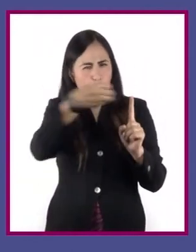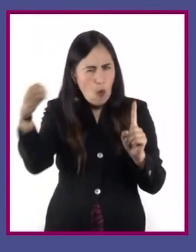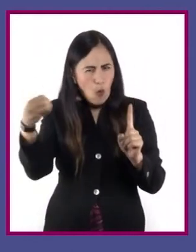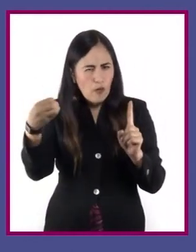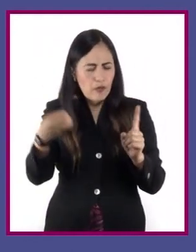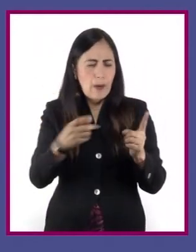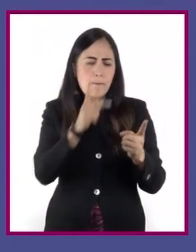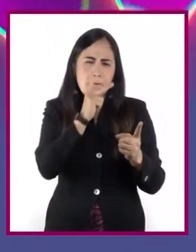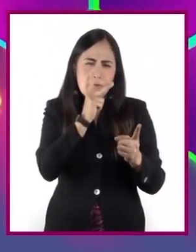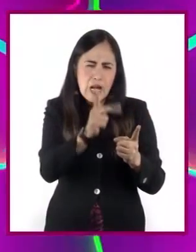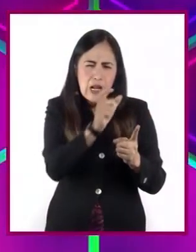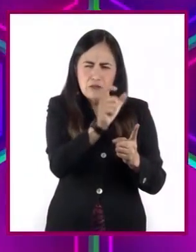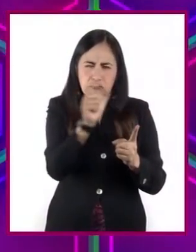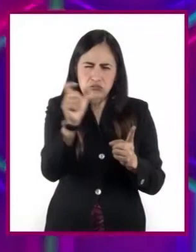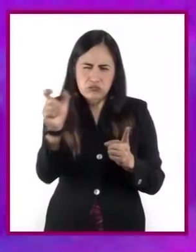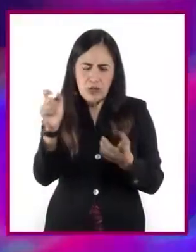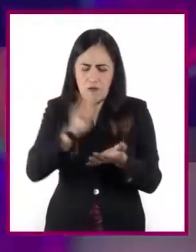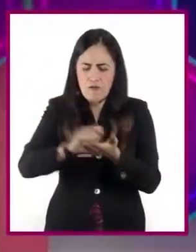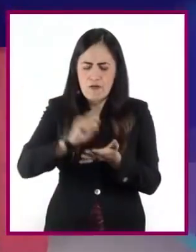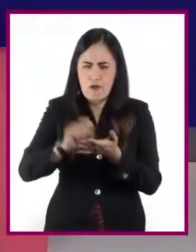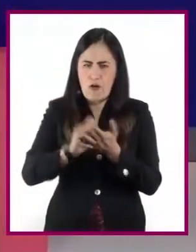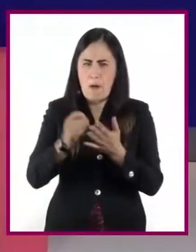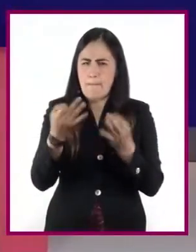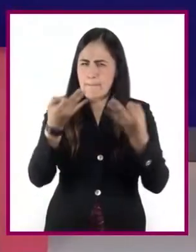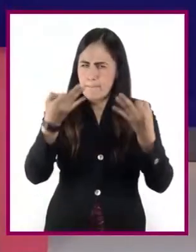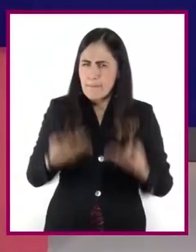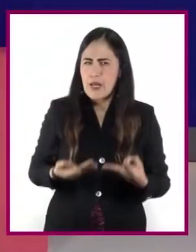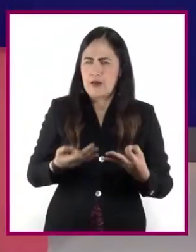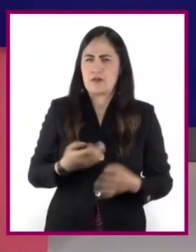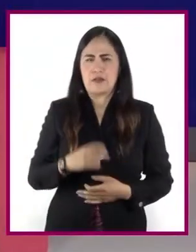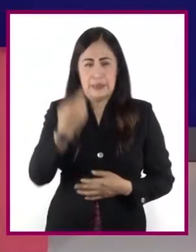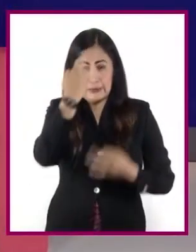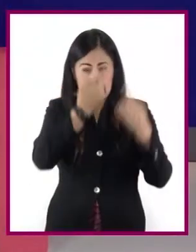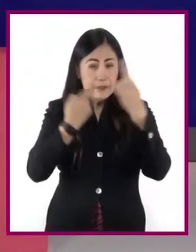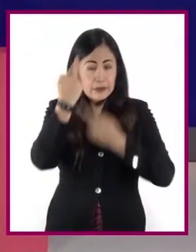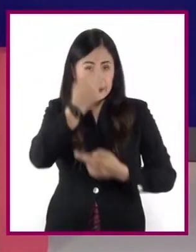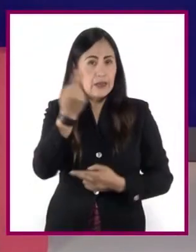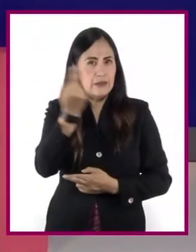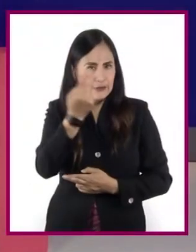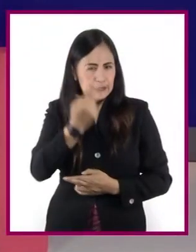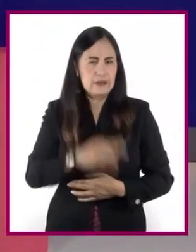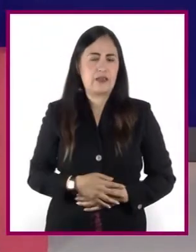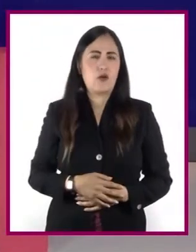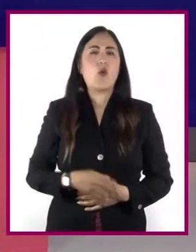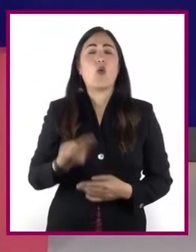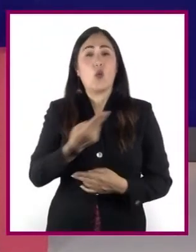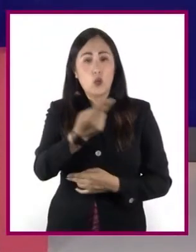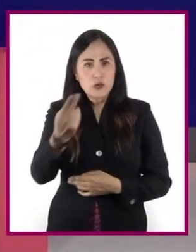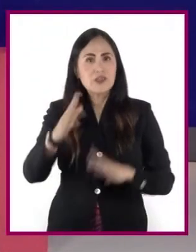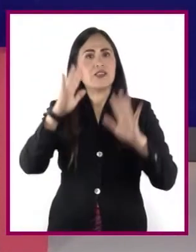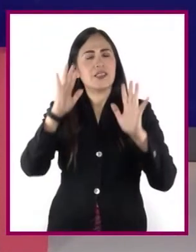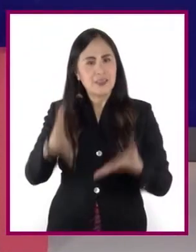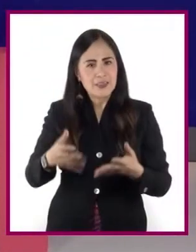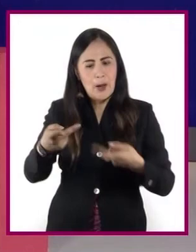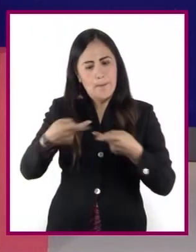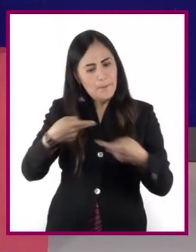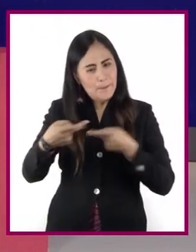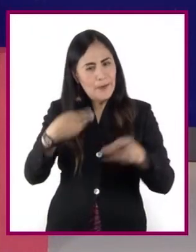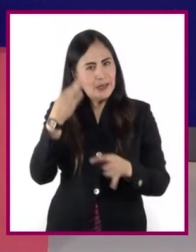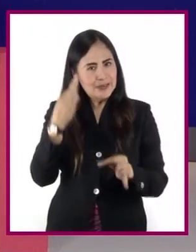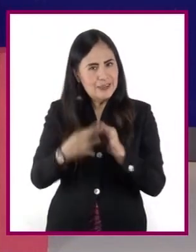y redacción. Con eso ya están preparadas y preparados para hacer sus borradores de entrevista